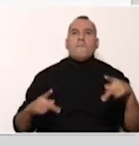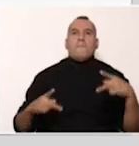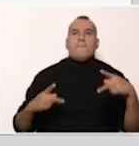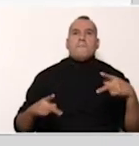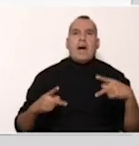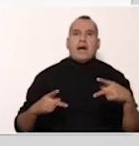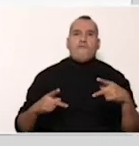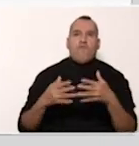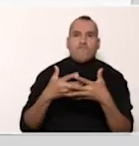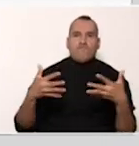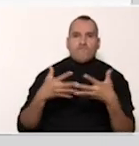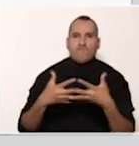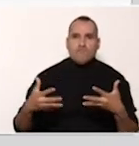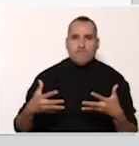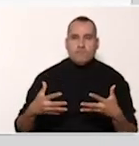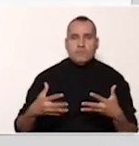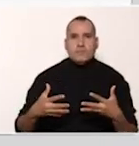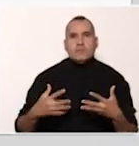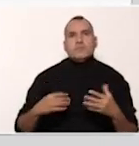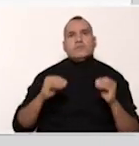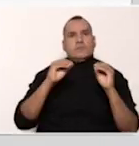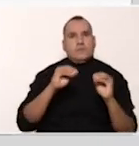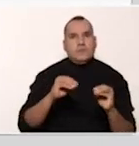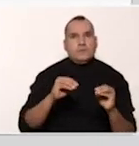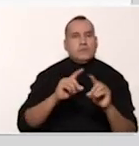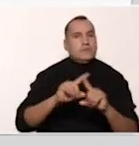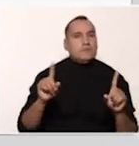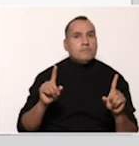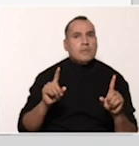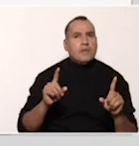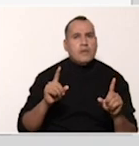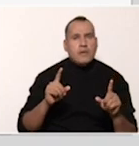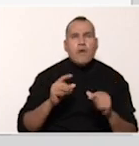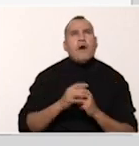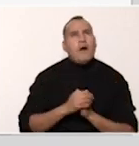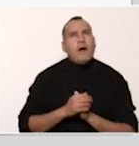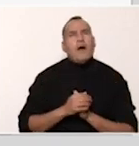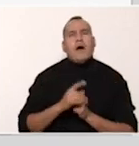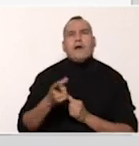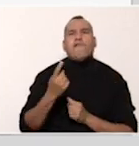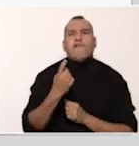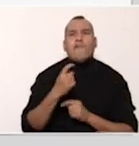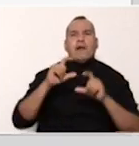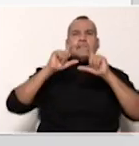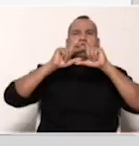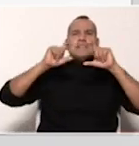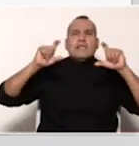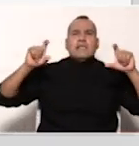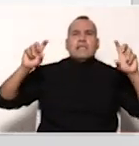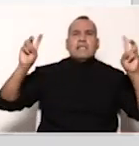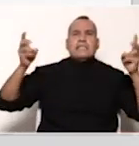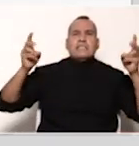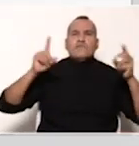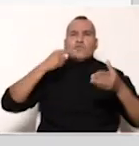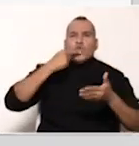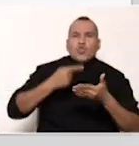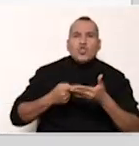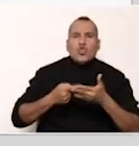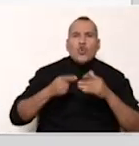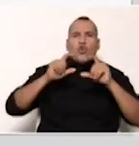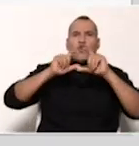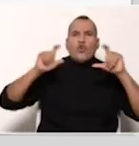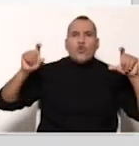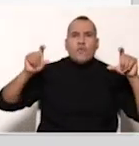acá coloqué mi primera página web, pero me visualizo que en el título no me muestra el nombre. Ahora, con la etiqueta